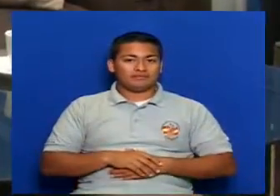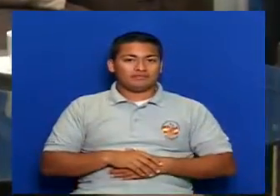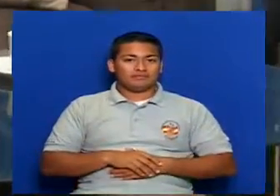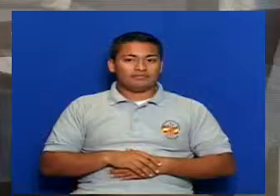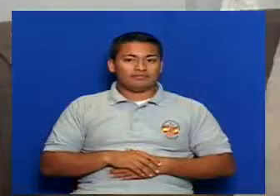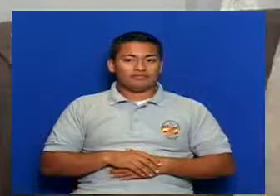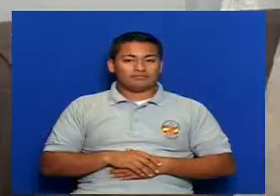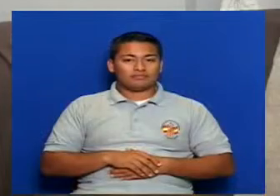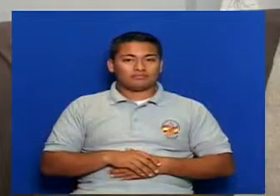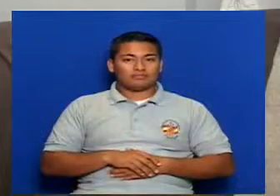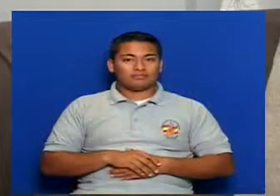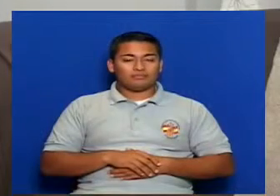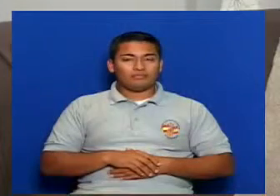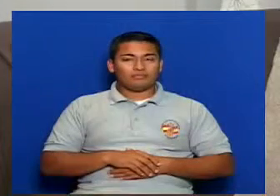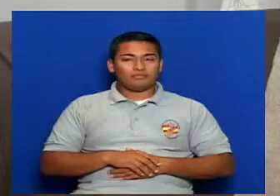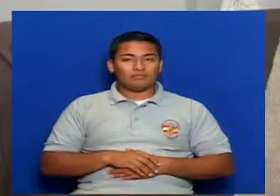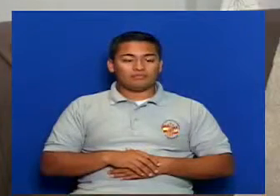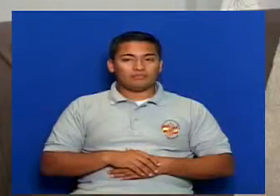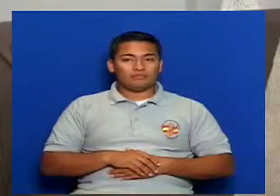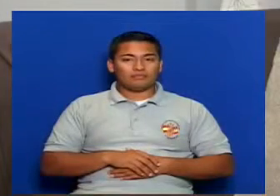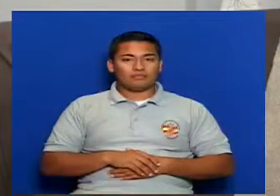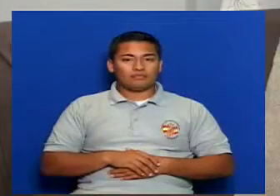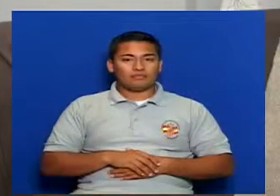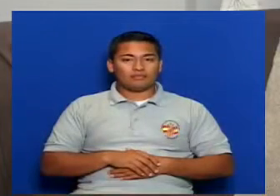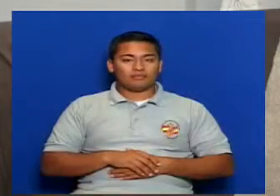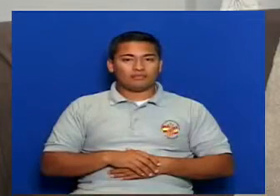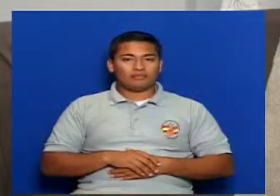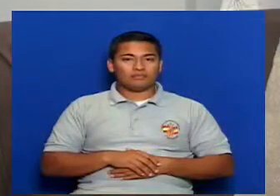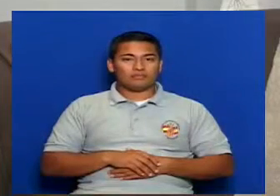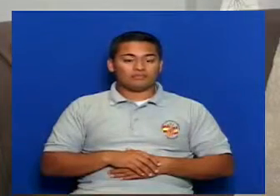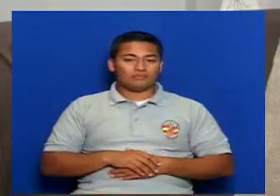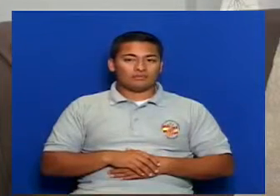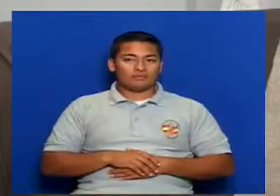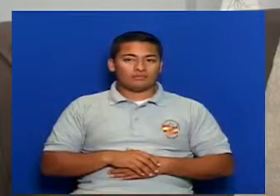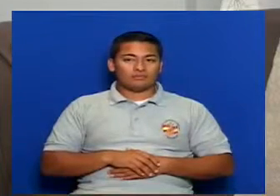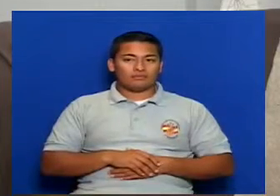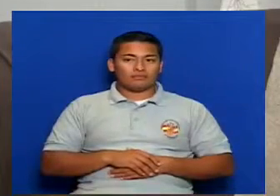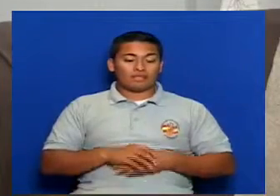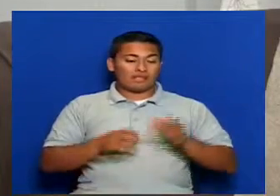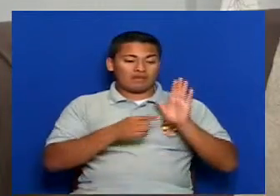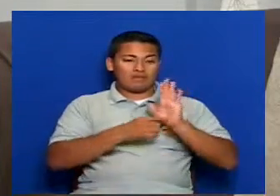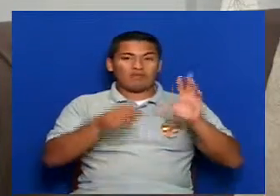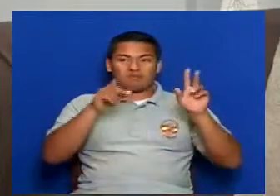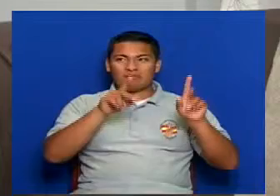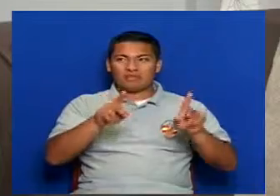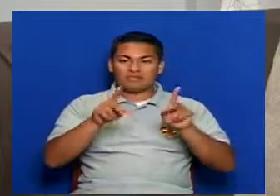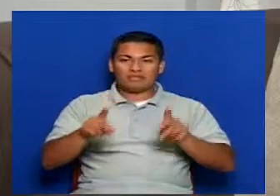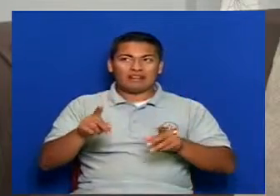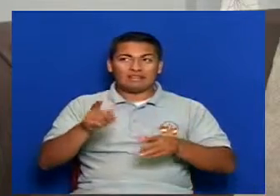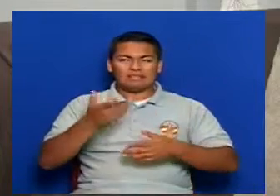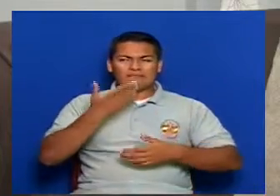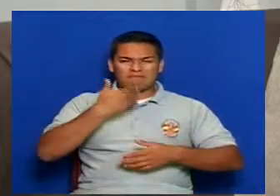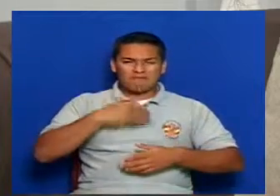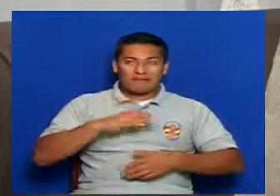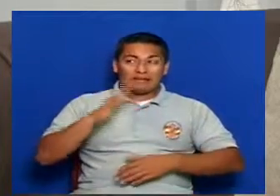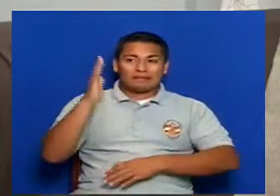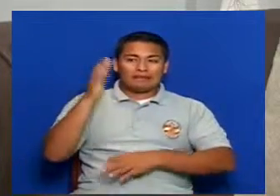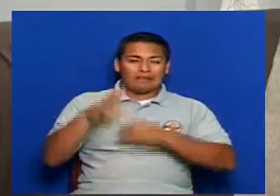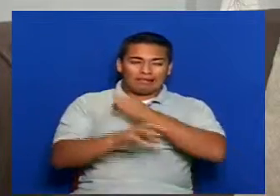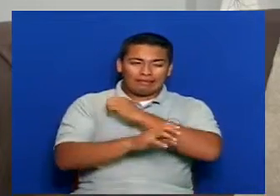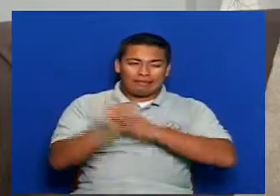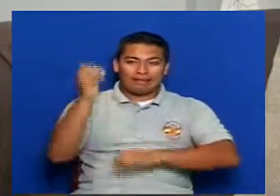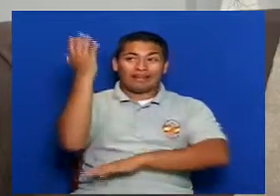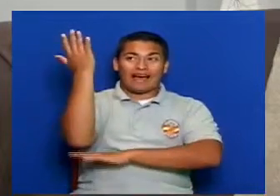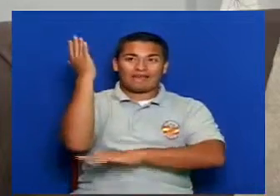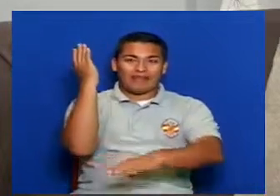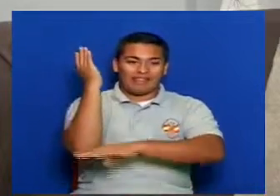es detener el corte de la madera preciosa de los árboles cuáles fueron los